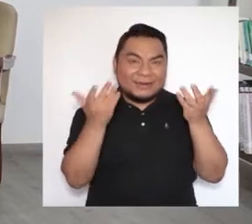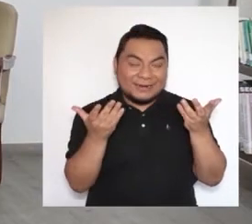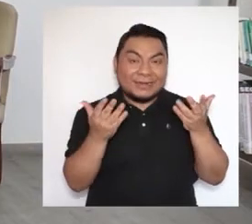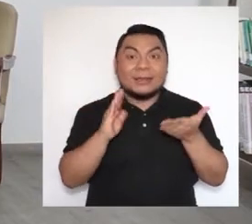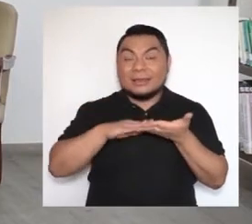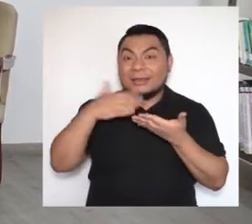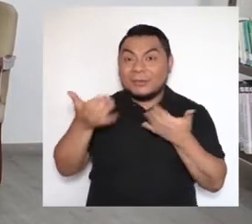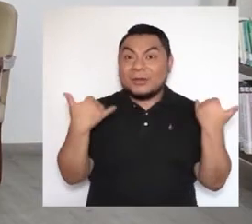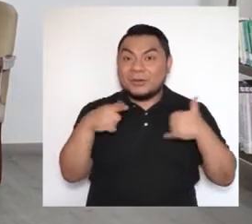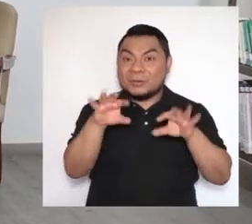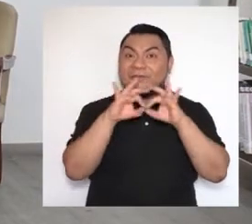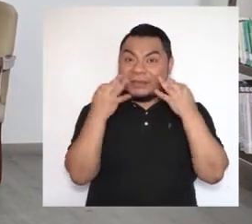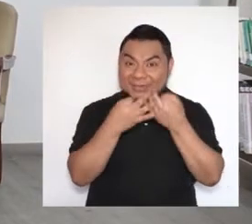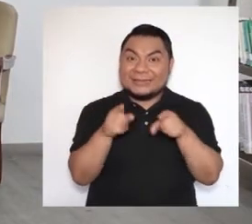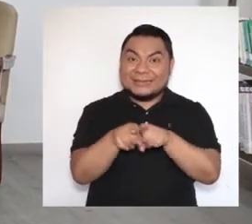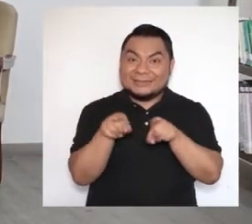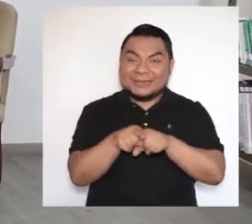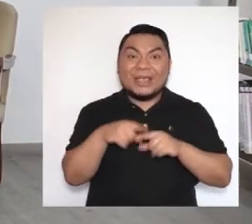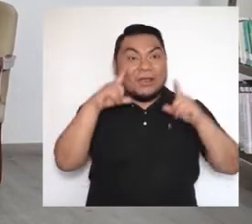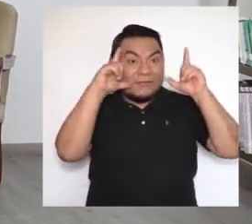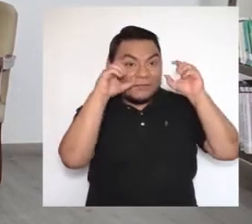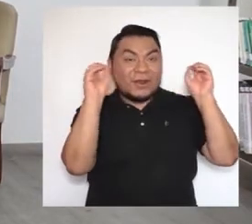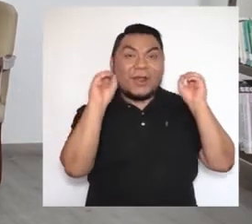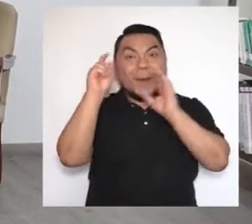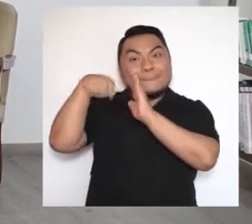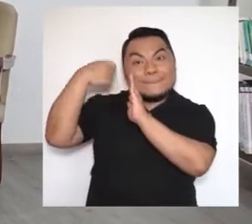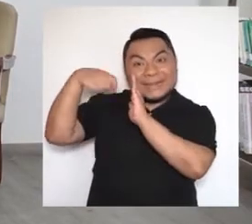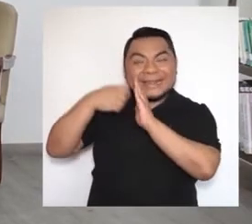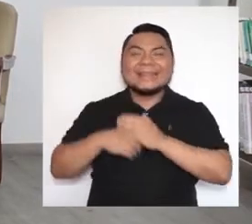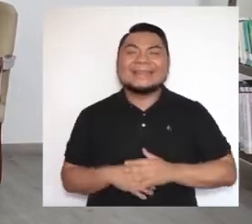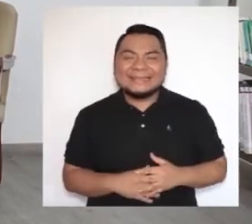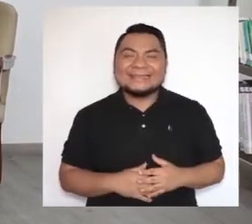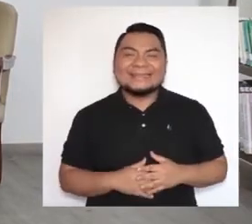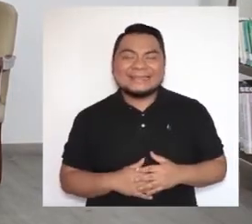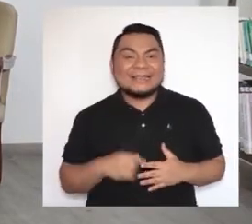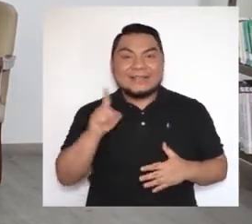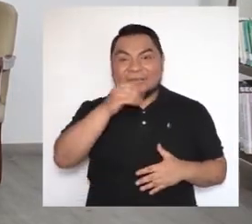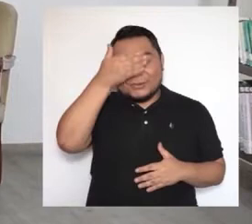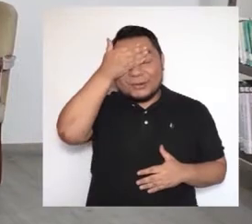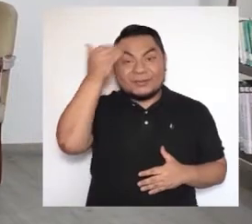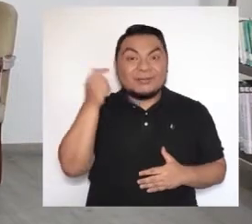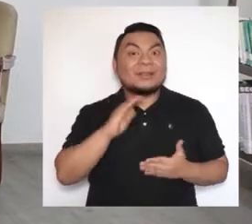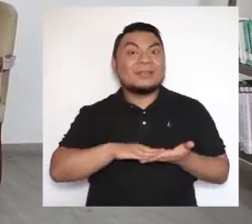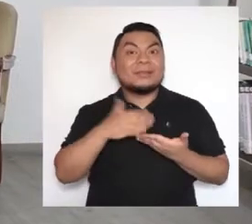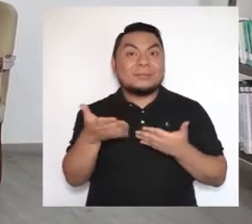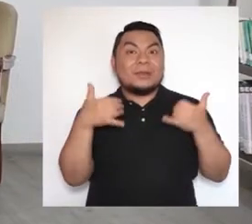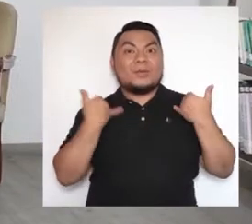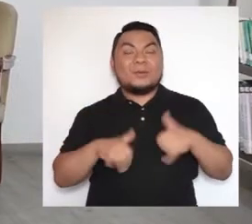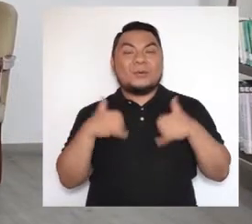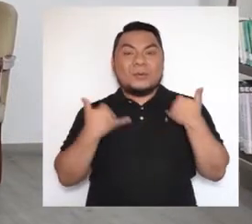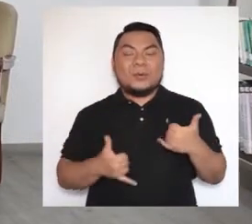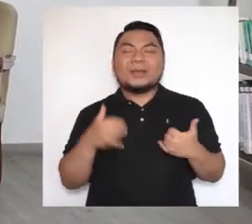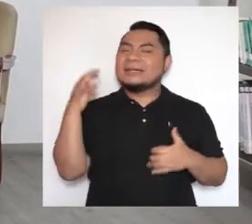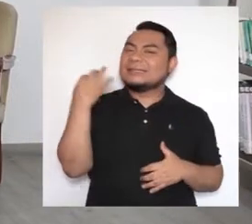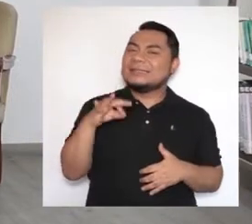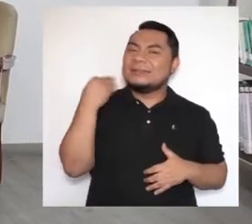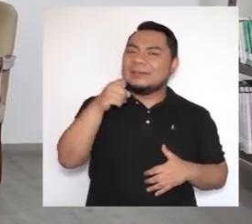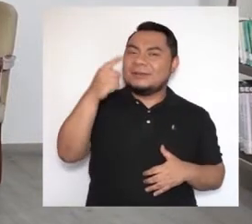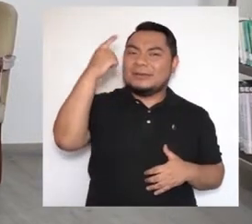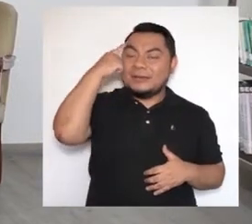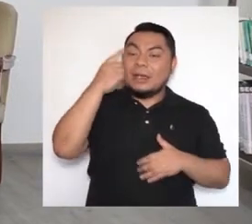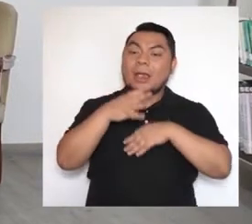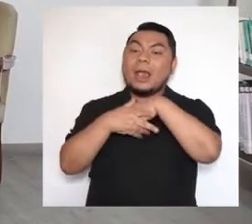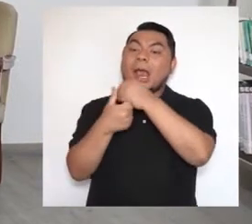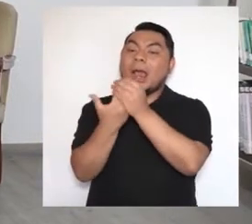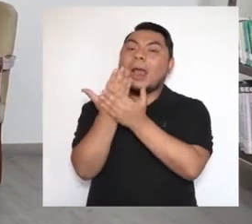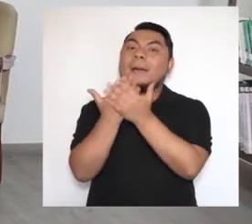más tarde pueden jugar con su familia también. Foto, video. No olviden que después de jugar, siempre